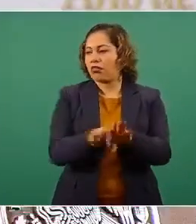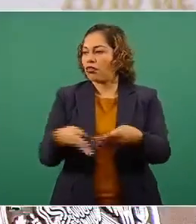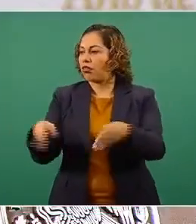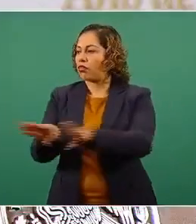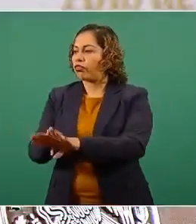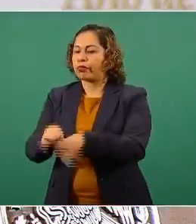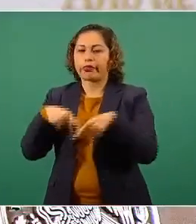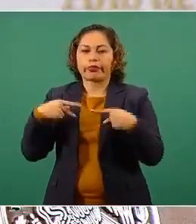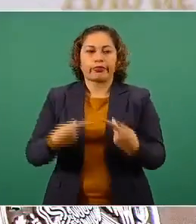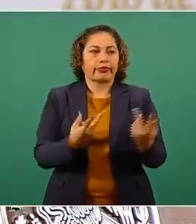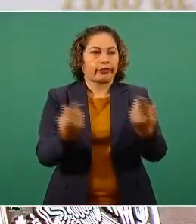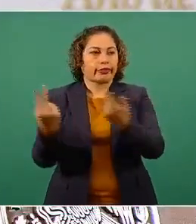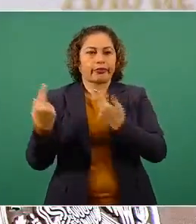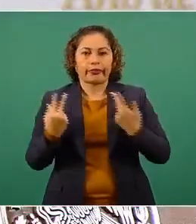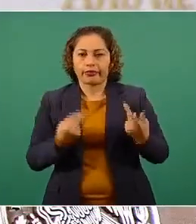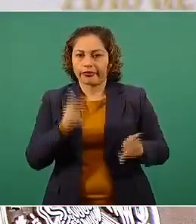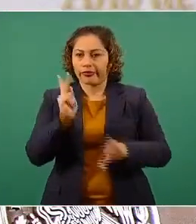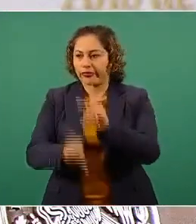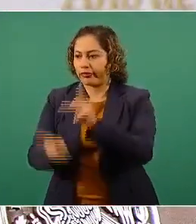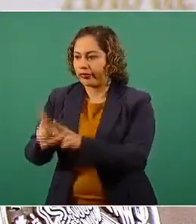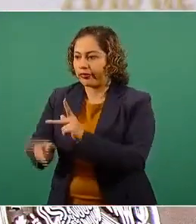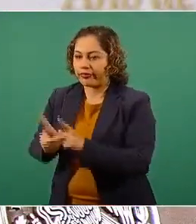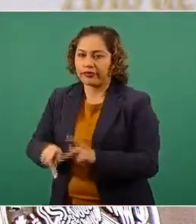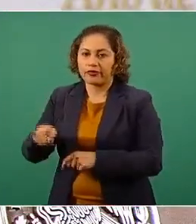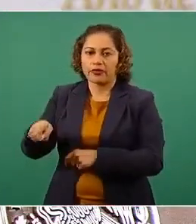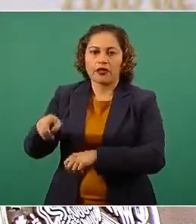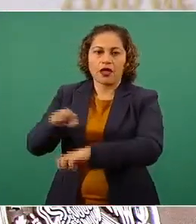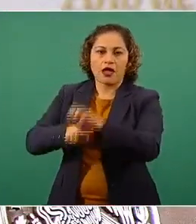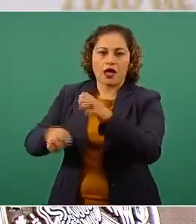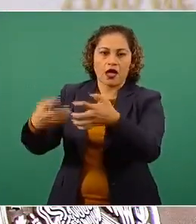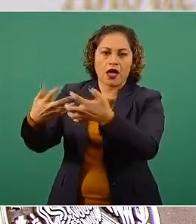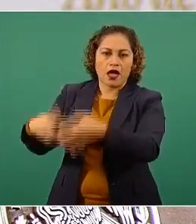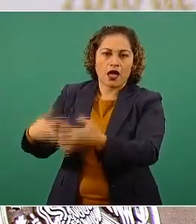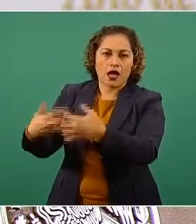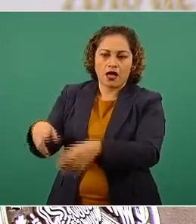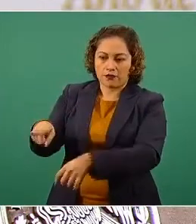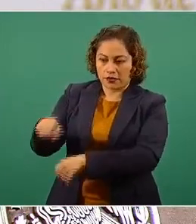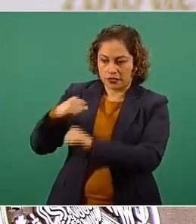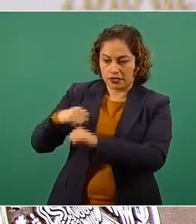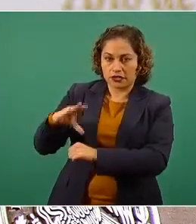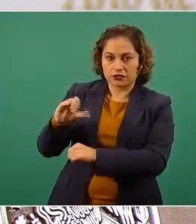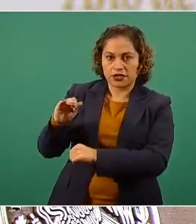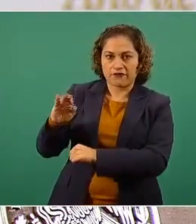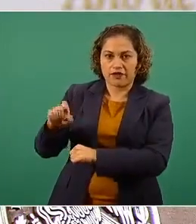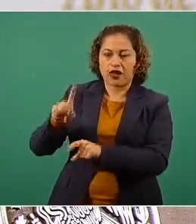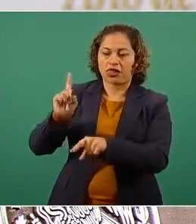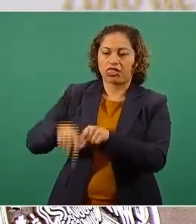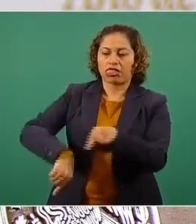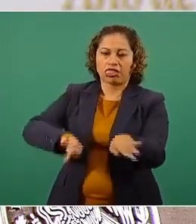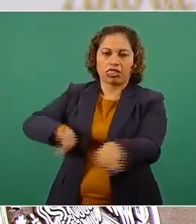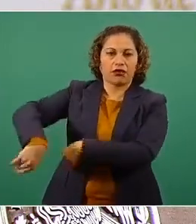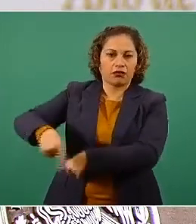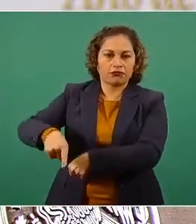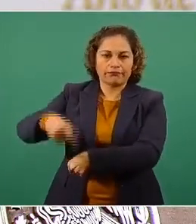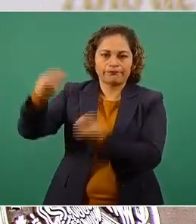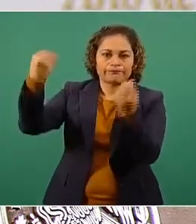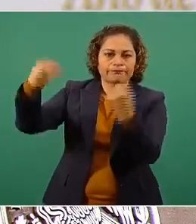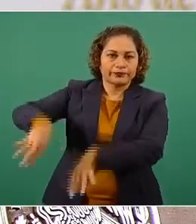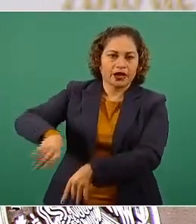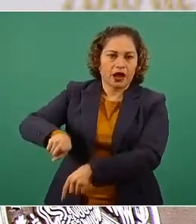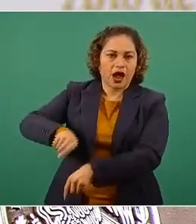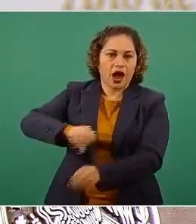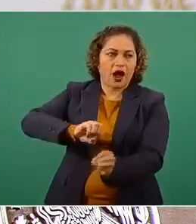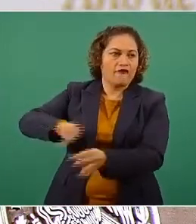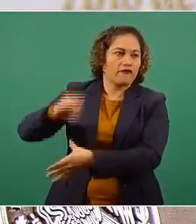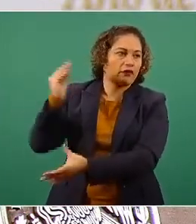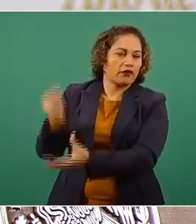Electricidad que se convertían en chatarra. En vez de eso, tenemos que fortalecer a la